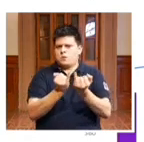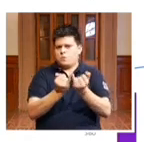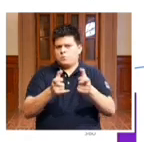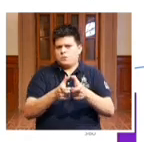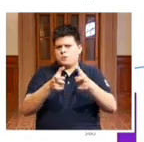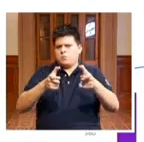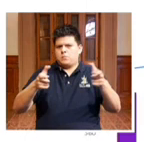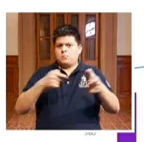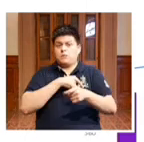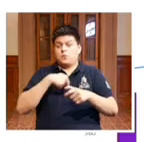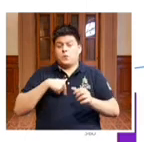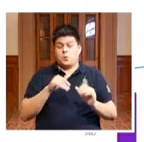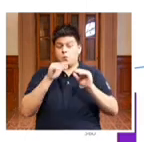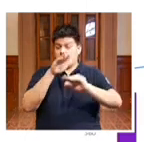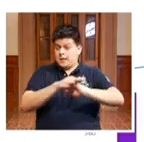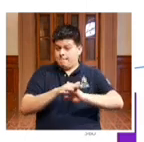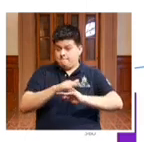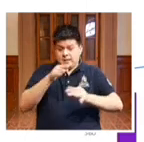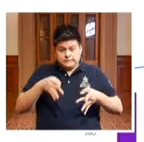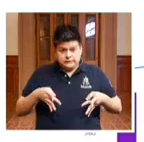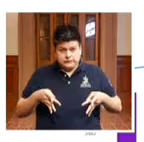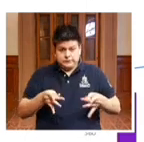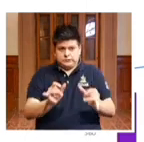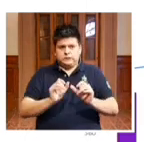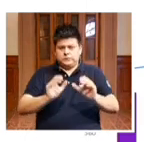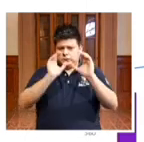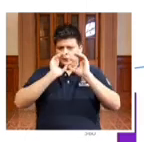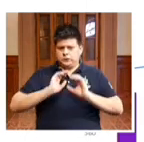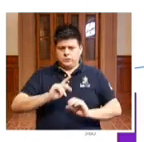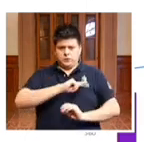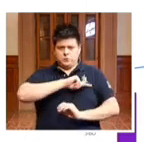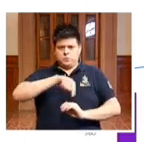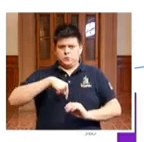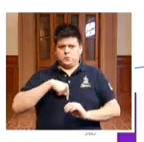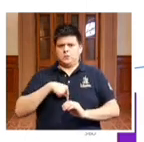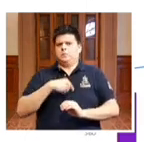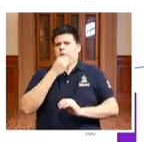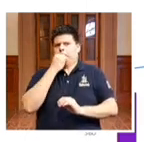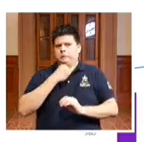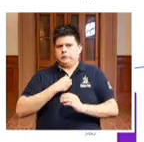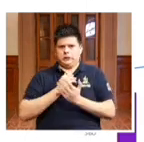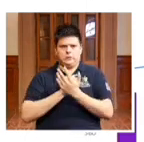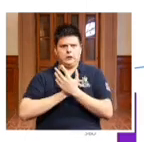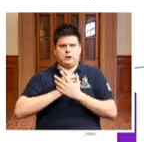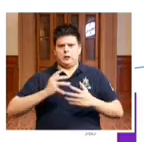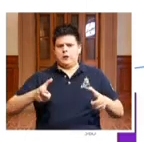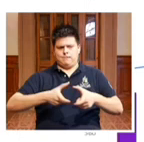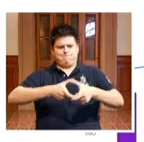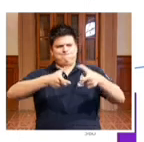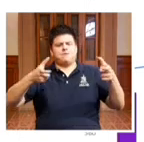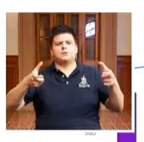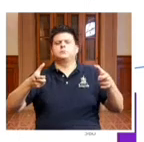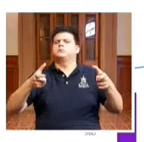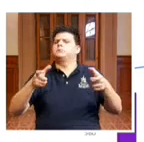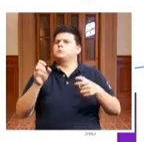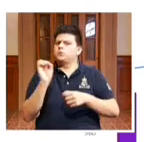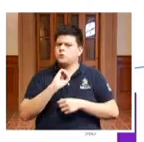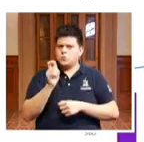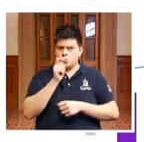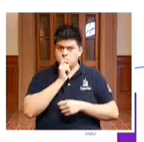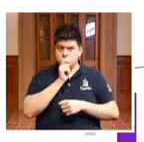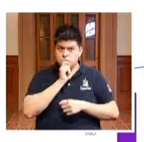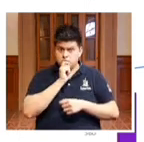tenemos que reforzar las medidas de prevención porque aunque no tenemos un aumento explosivo, sí el número de casos